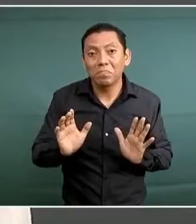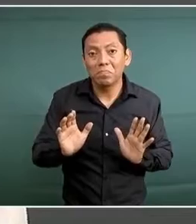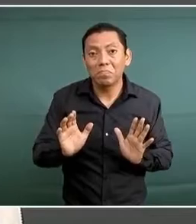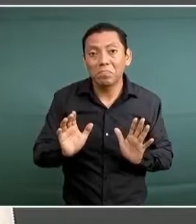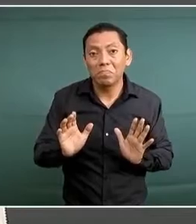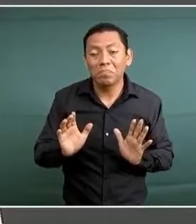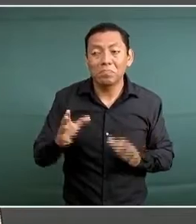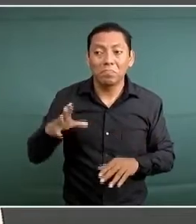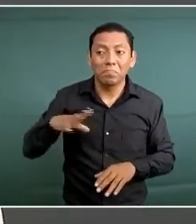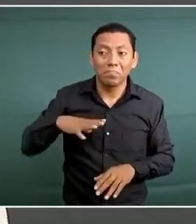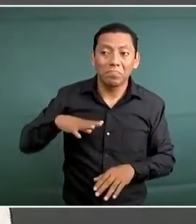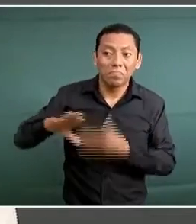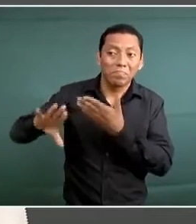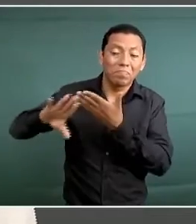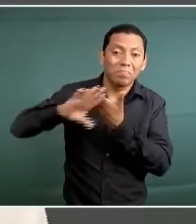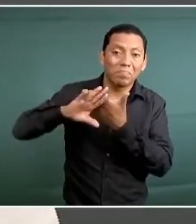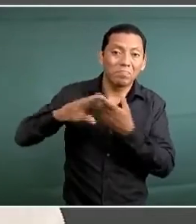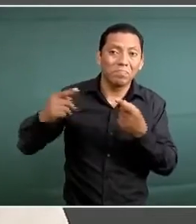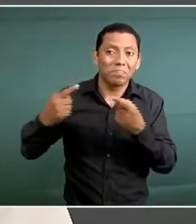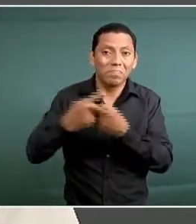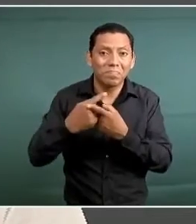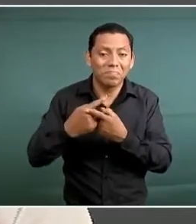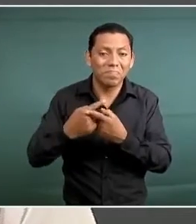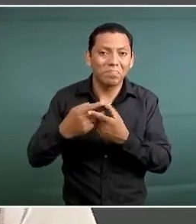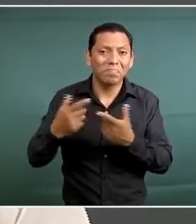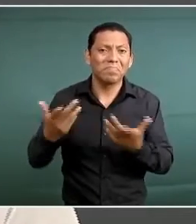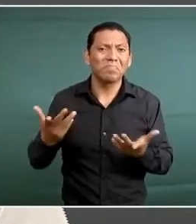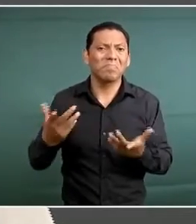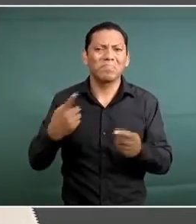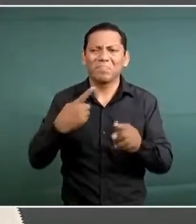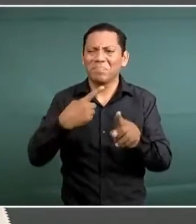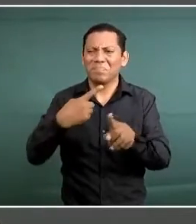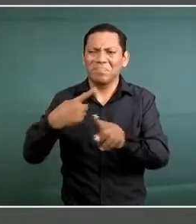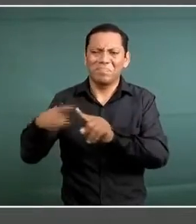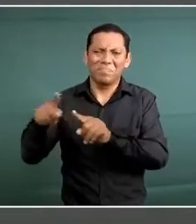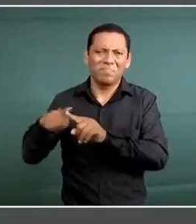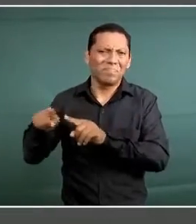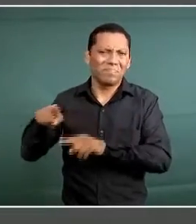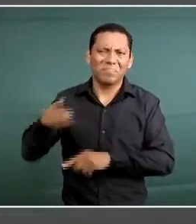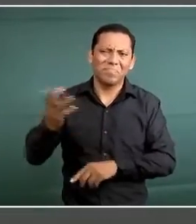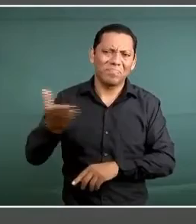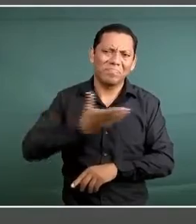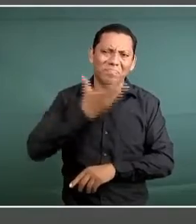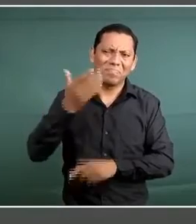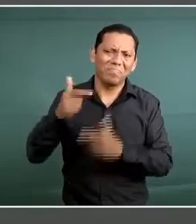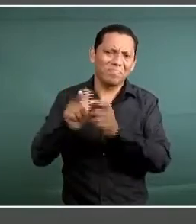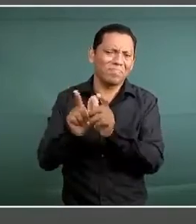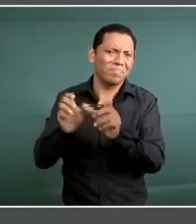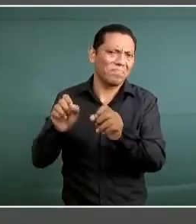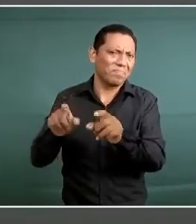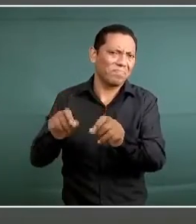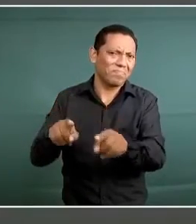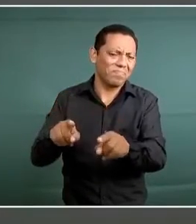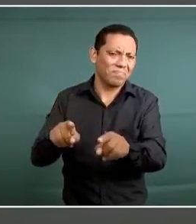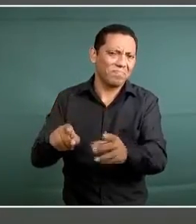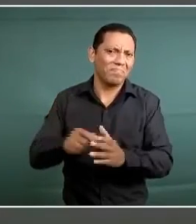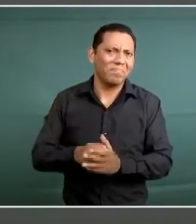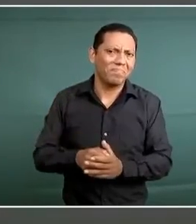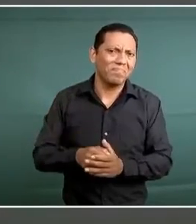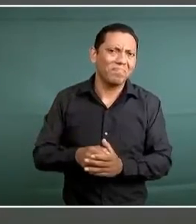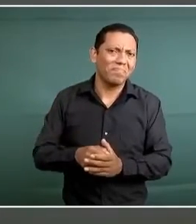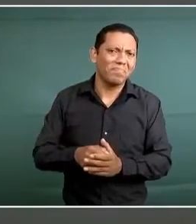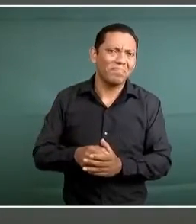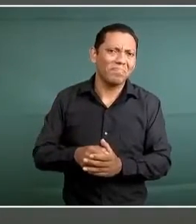opositores el partido conservador pero a pesar de los